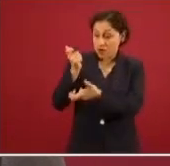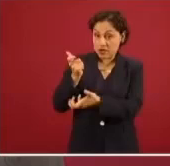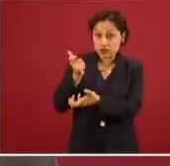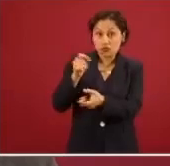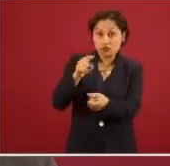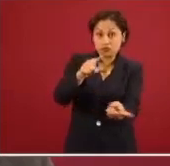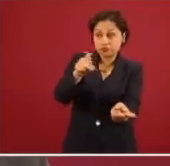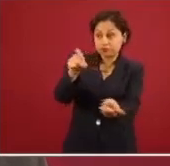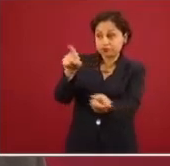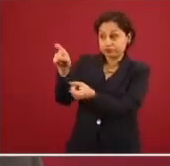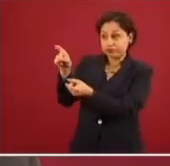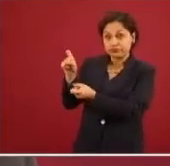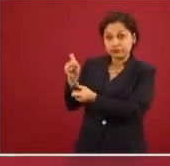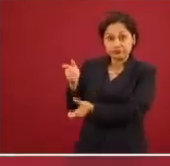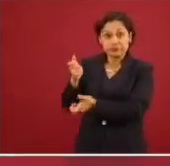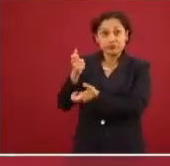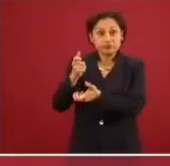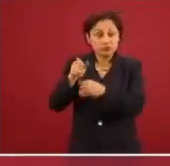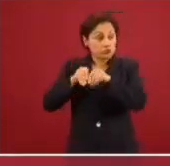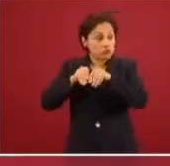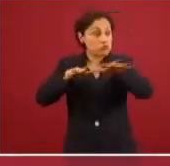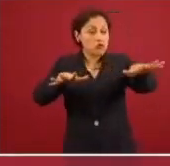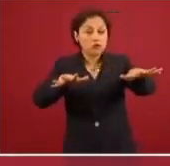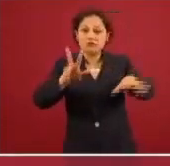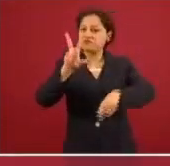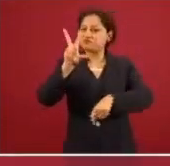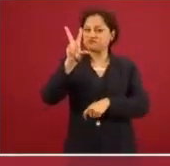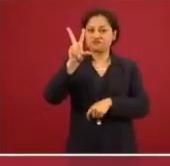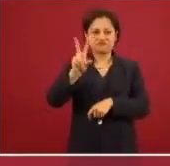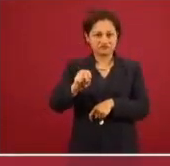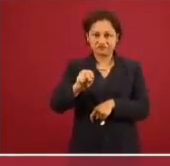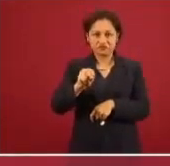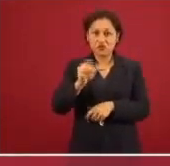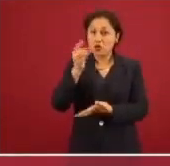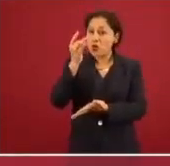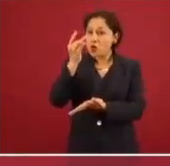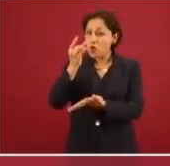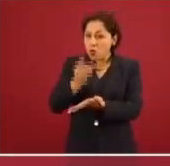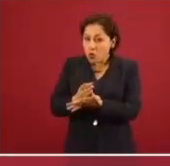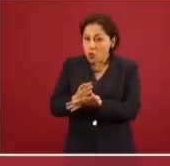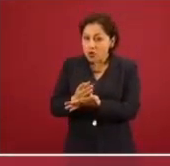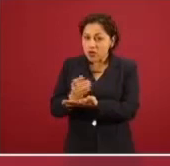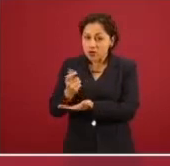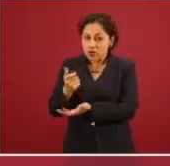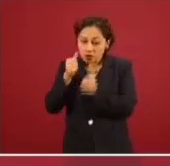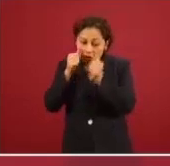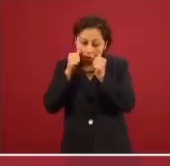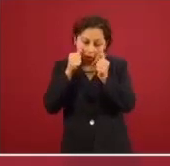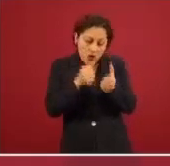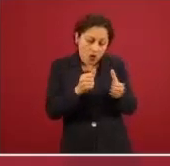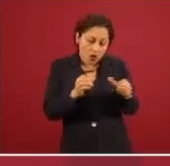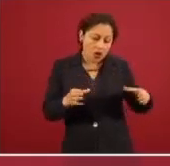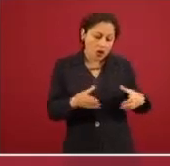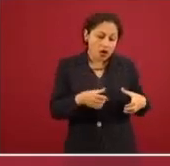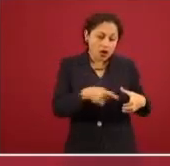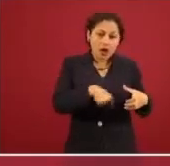pueblo, se utilizaba para apoyar a minorías y se le daba la